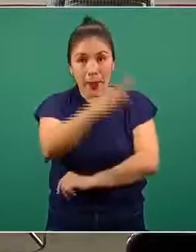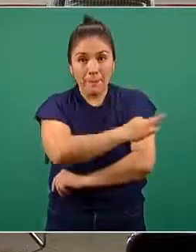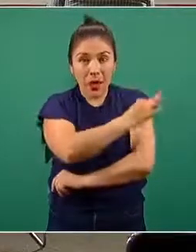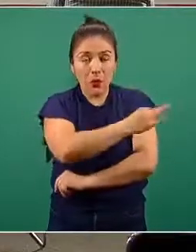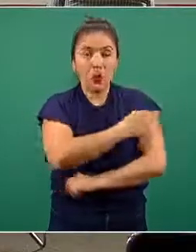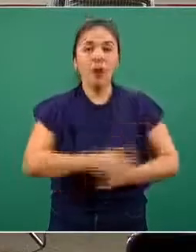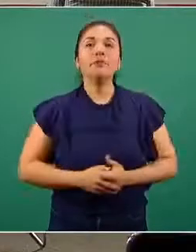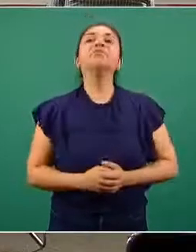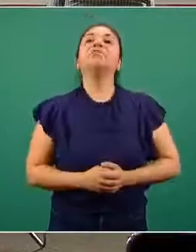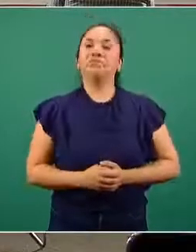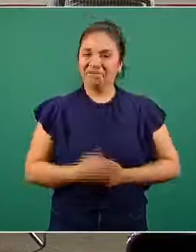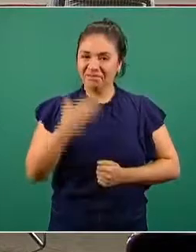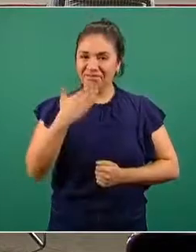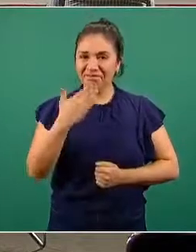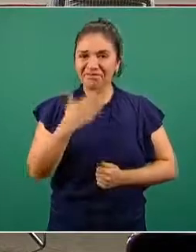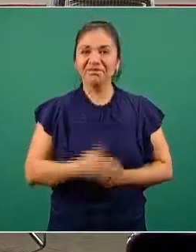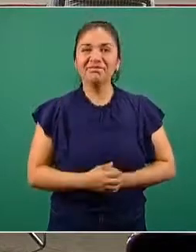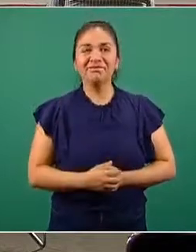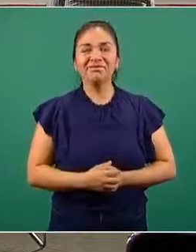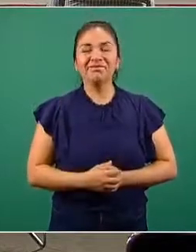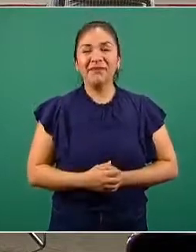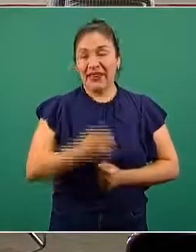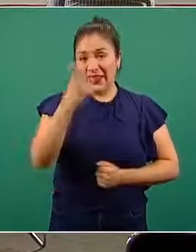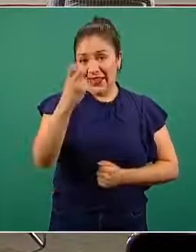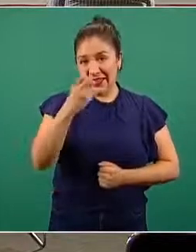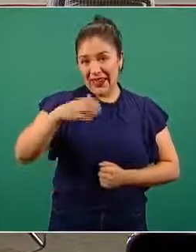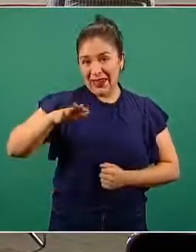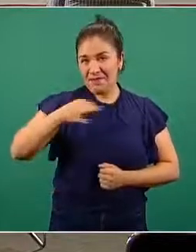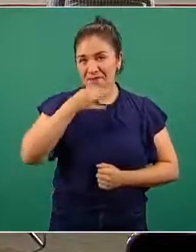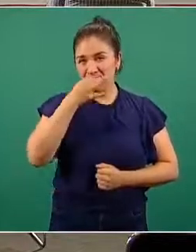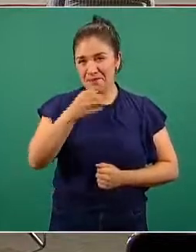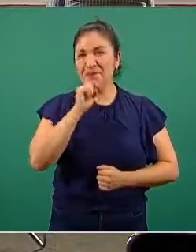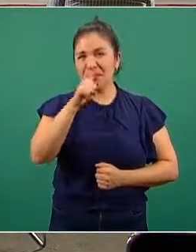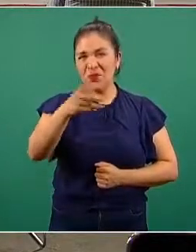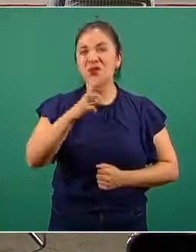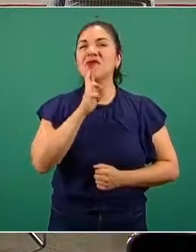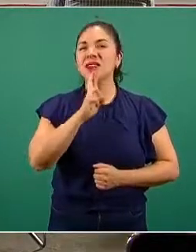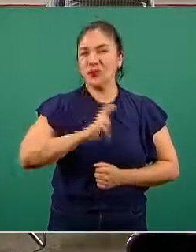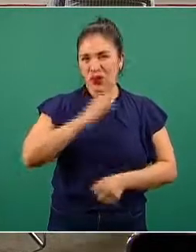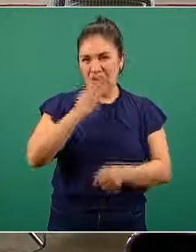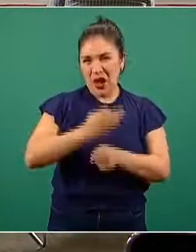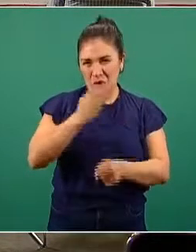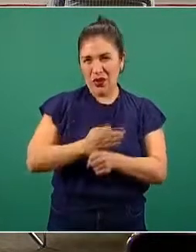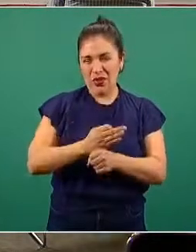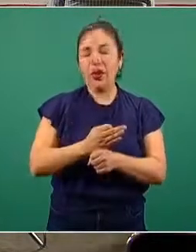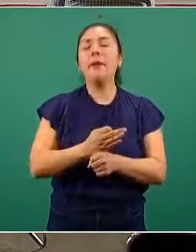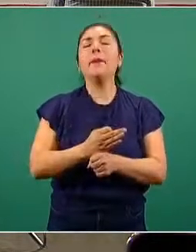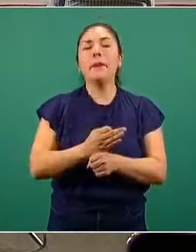Ok, bueno, con respecto a precisamente esa respuesta,